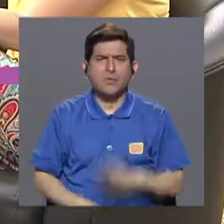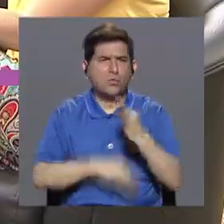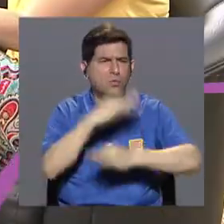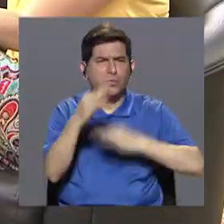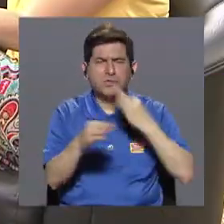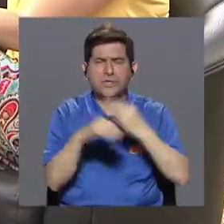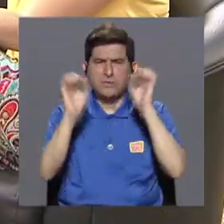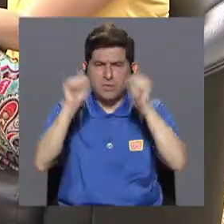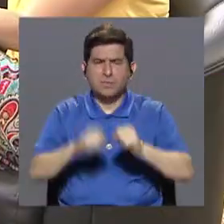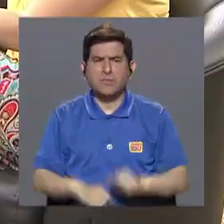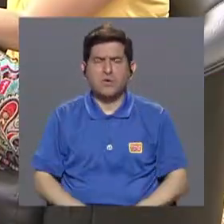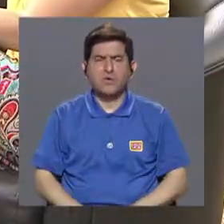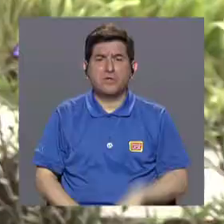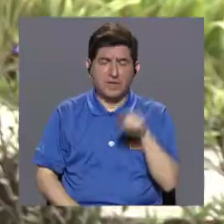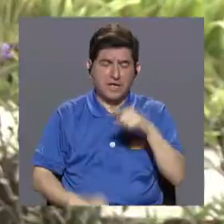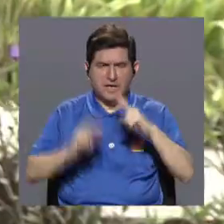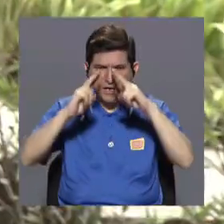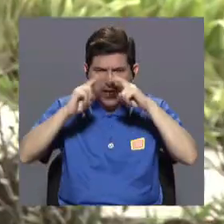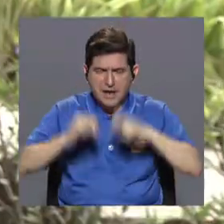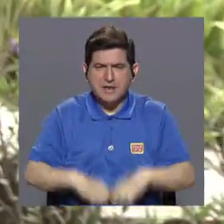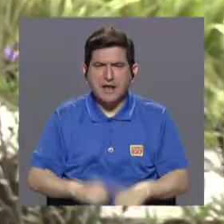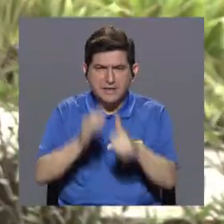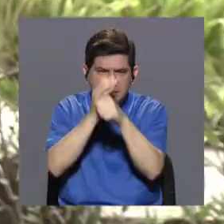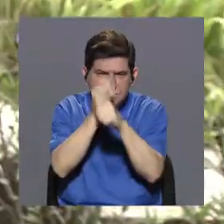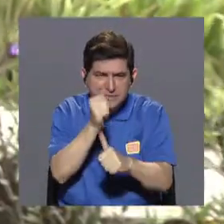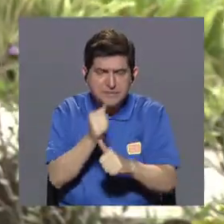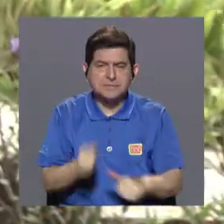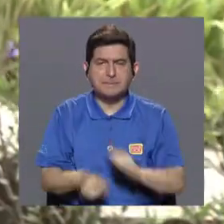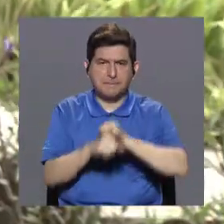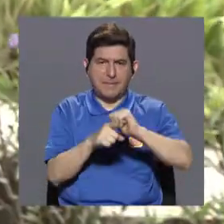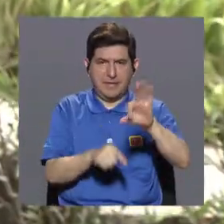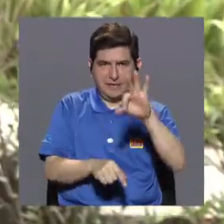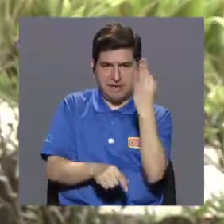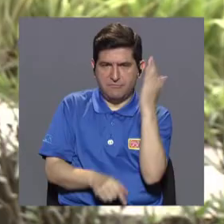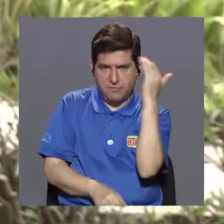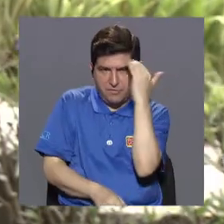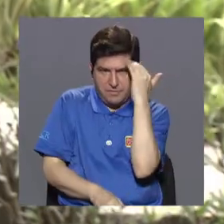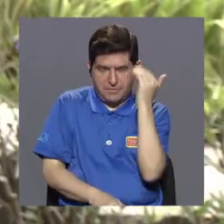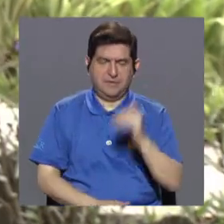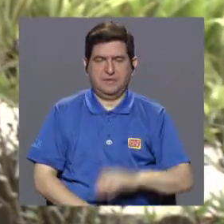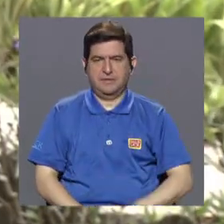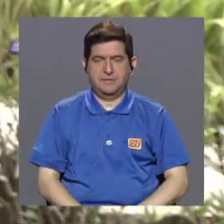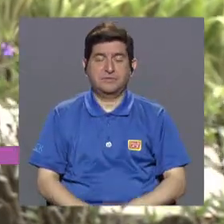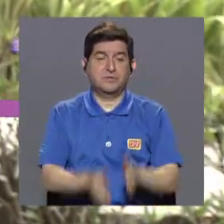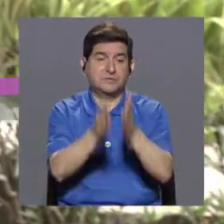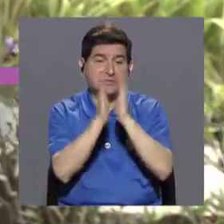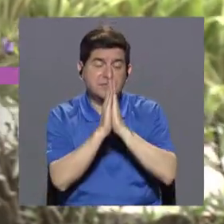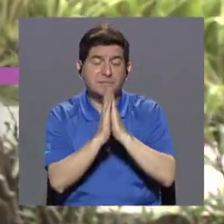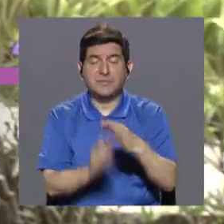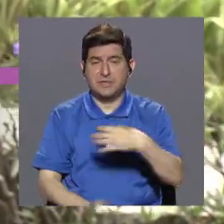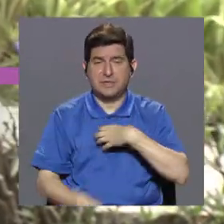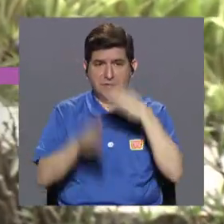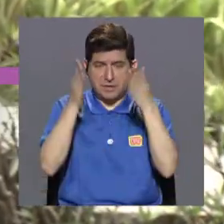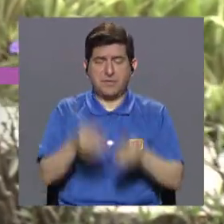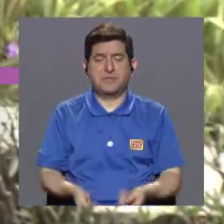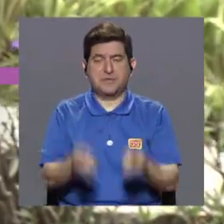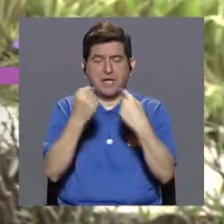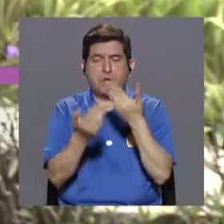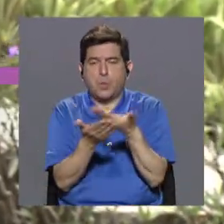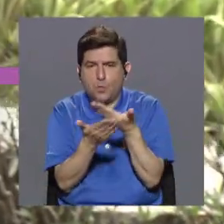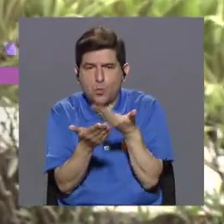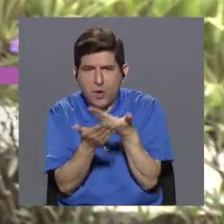primero podemos hacer exámenes de heces, ¿verdad? Que es la forma más práctica. Y entonces se le pide al dueño que traiga una